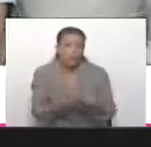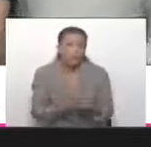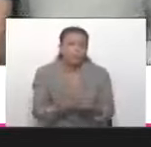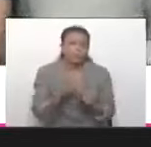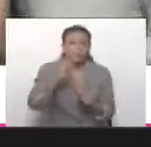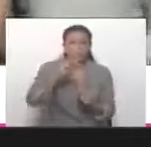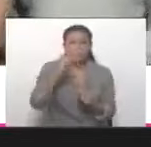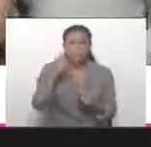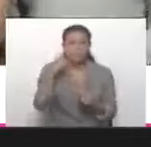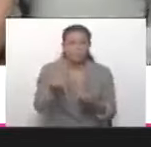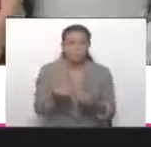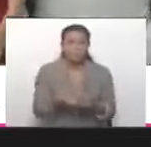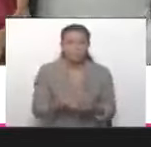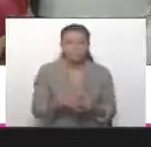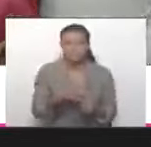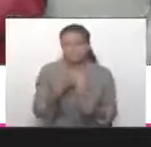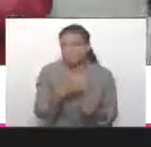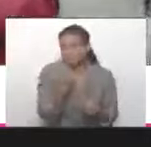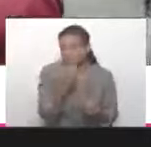Madurofy,